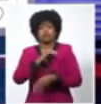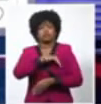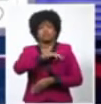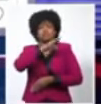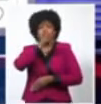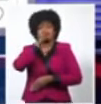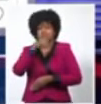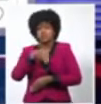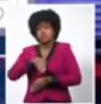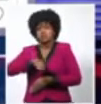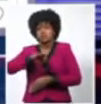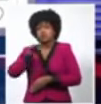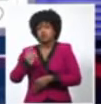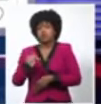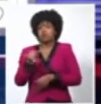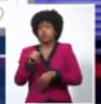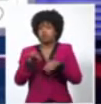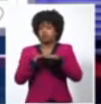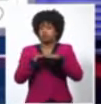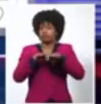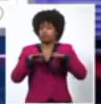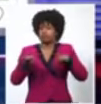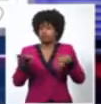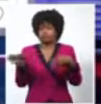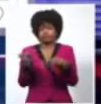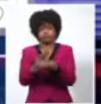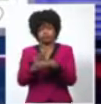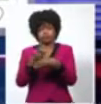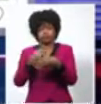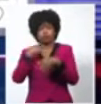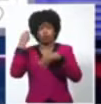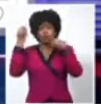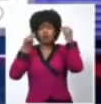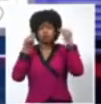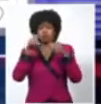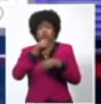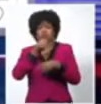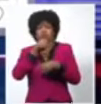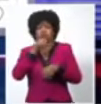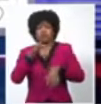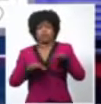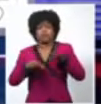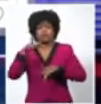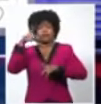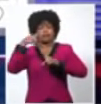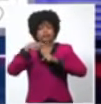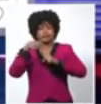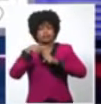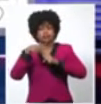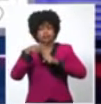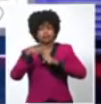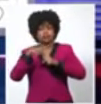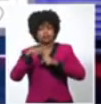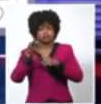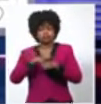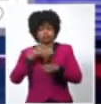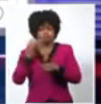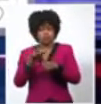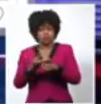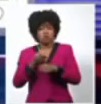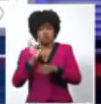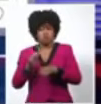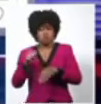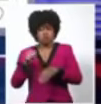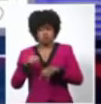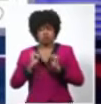Yo pienso que eso puede ser susceptible de tratamiento incluso más adelante en este mismo espacio.